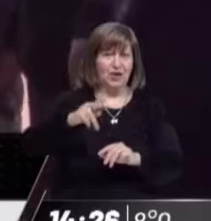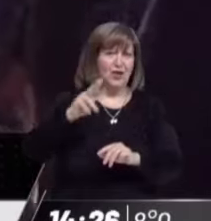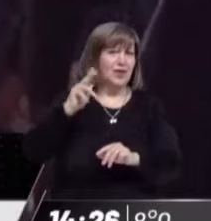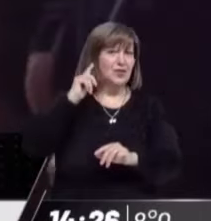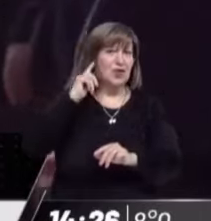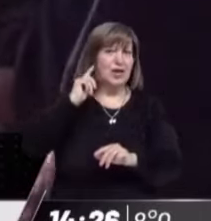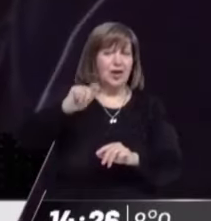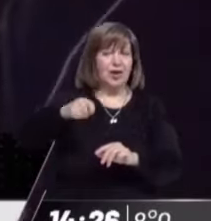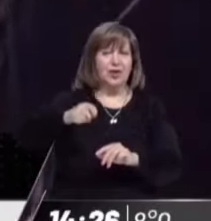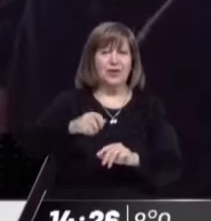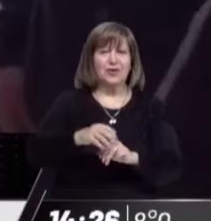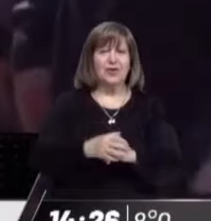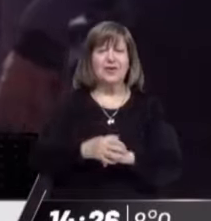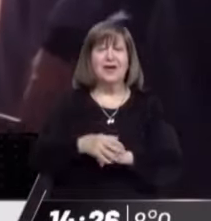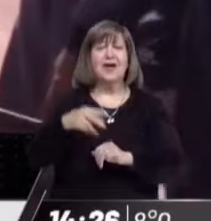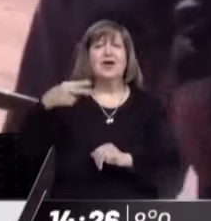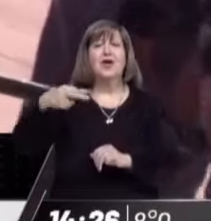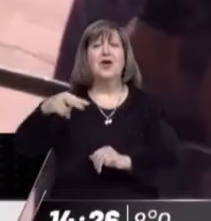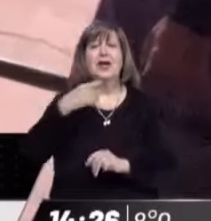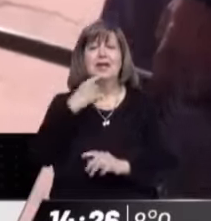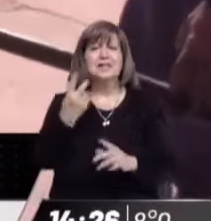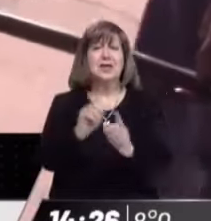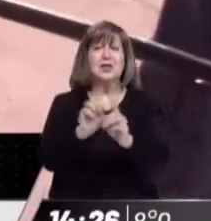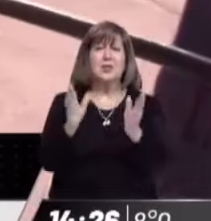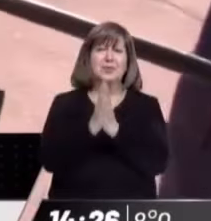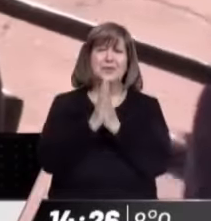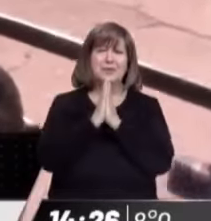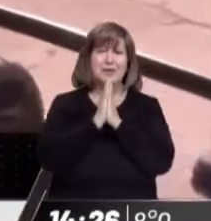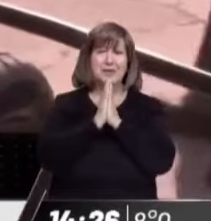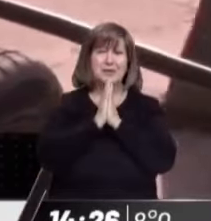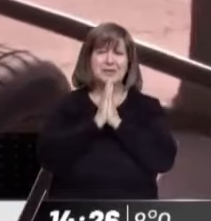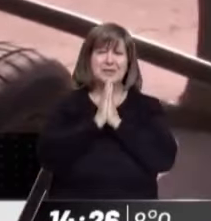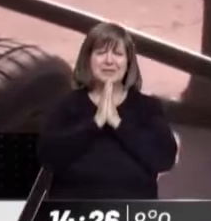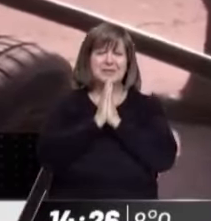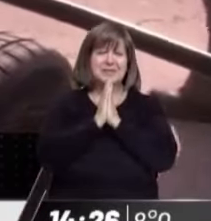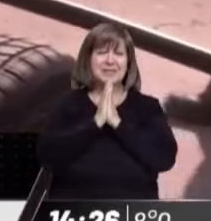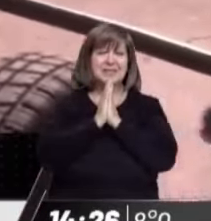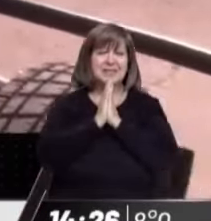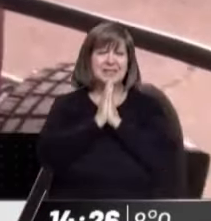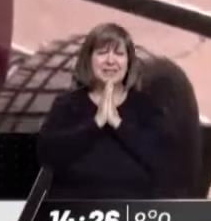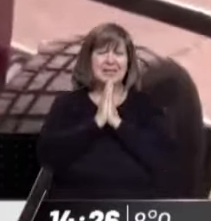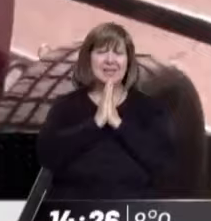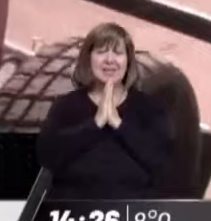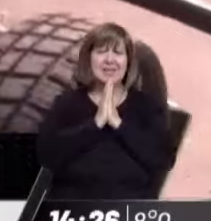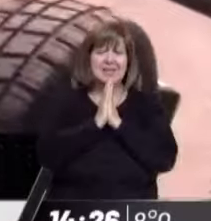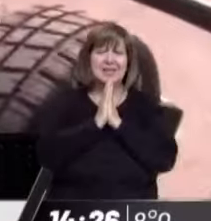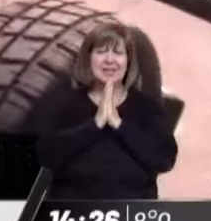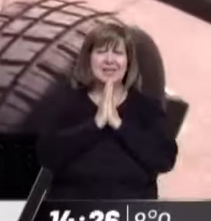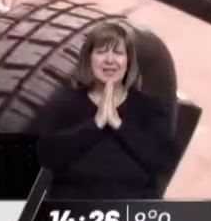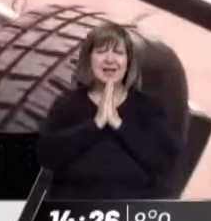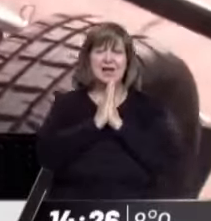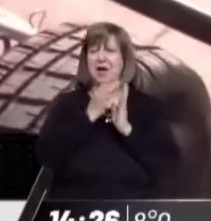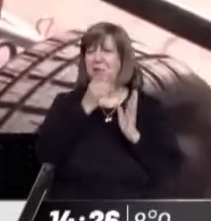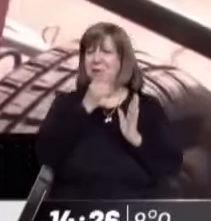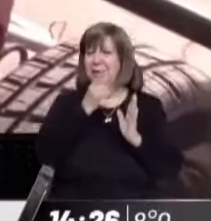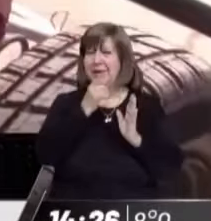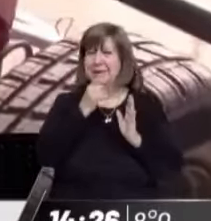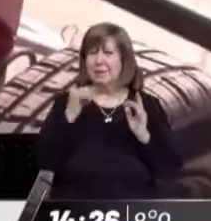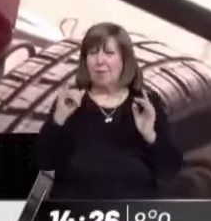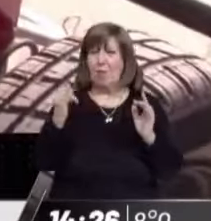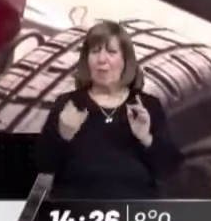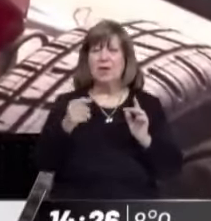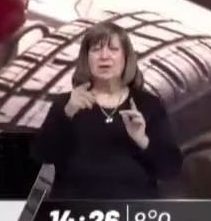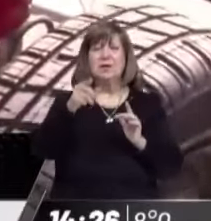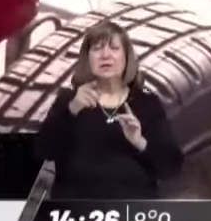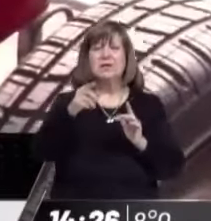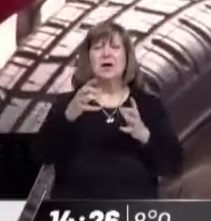frenar. Ahí está. No. Señoras y señores, para toda la provincia, el país del mundo... No, pero... Creo que hay que ser más flaco. ¿Tenés licencia especial? Queremos saber